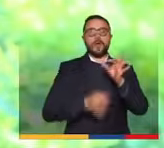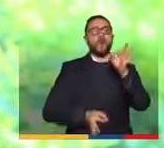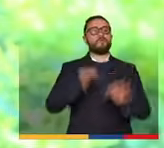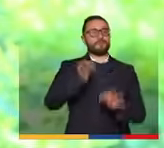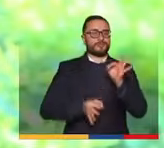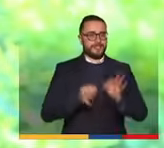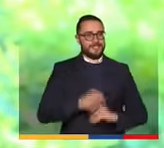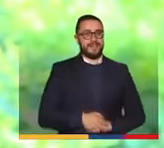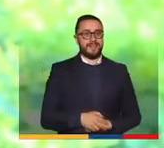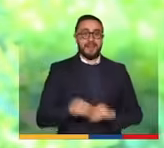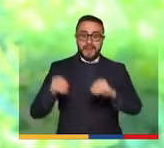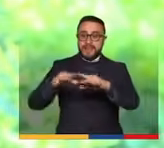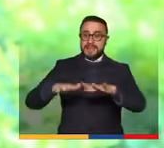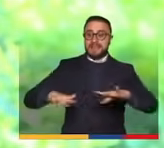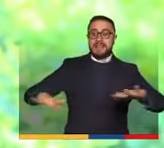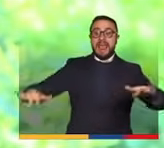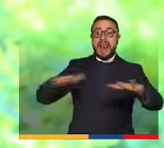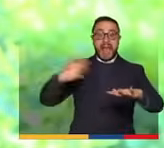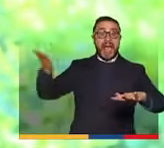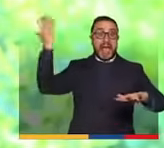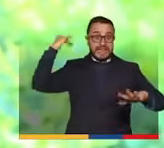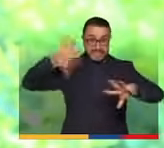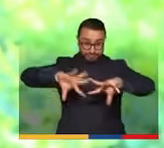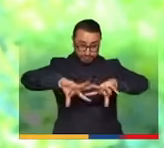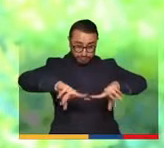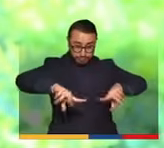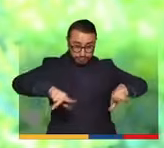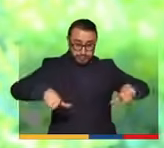devolver la tierra que se robaron.